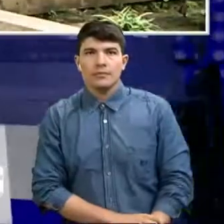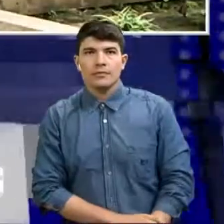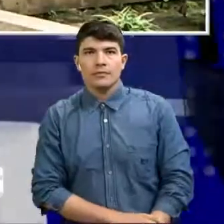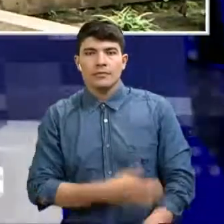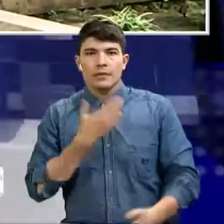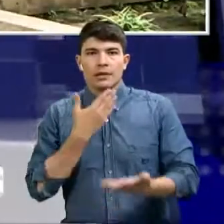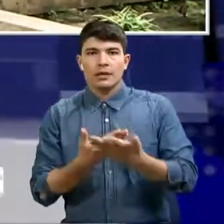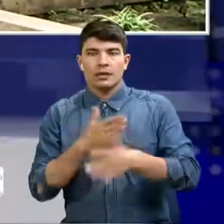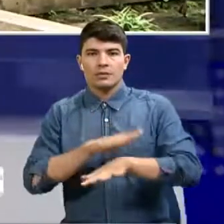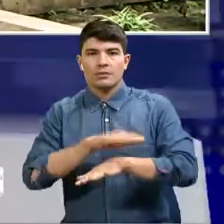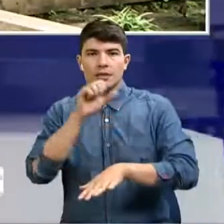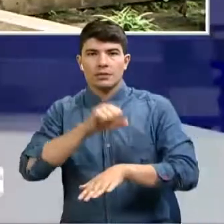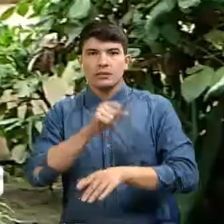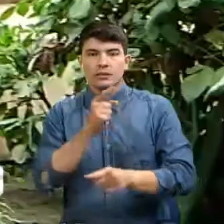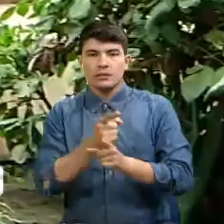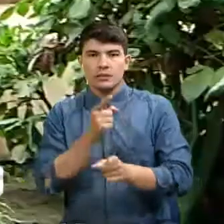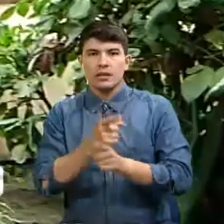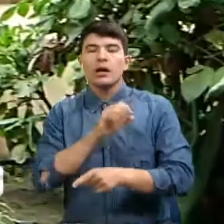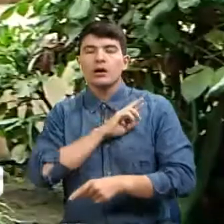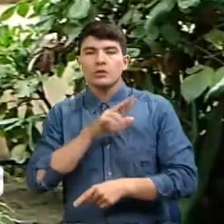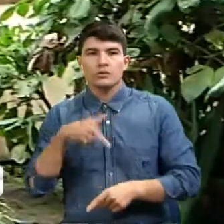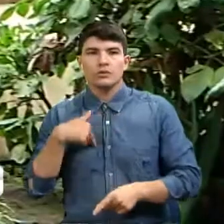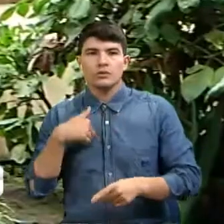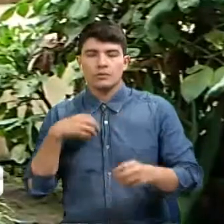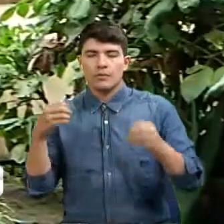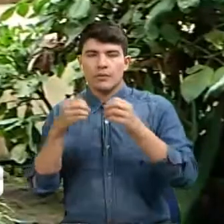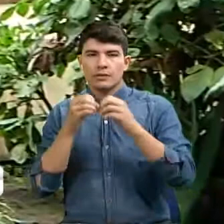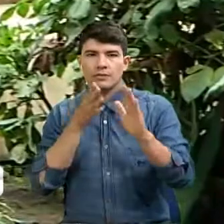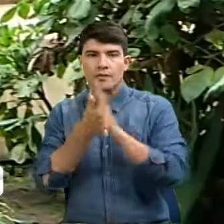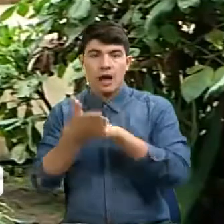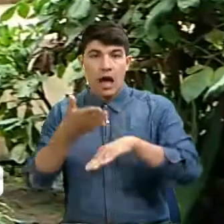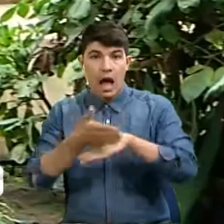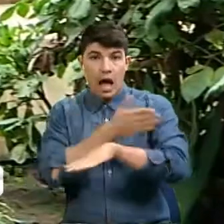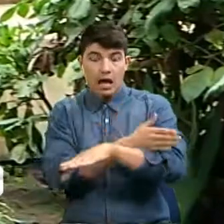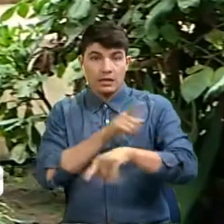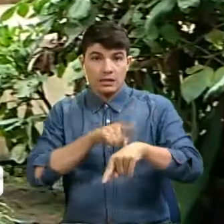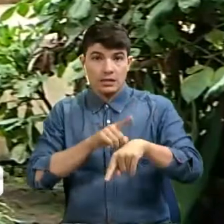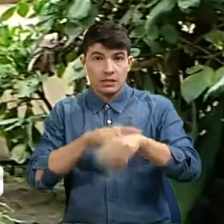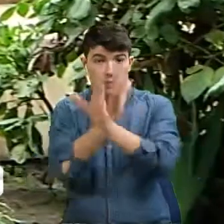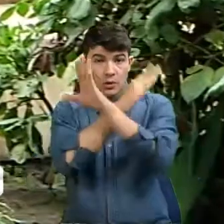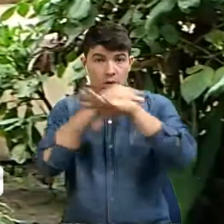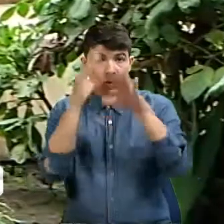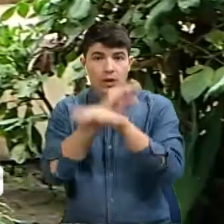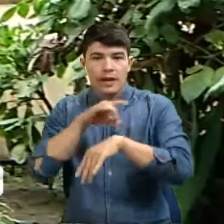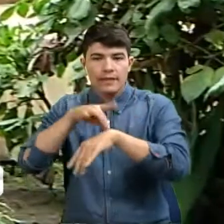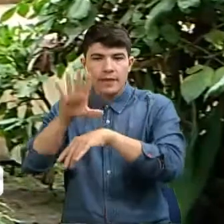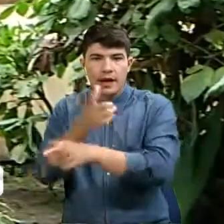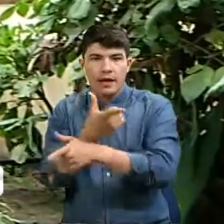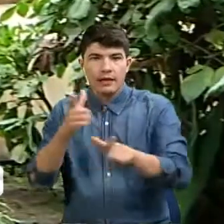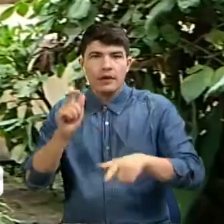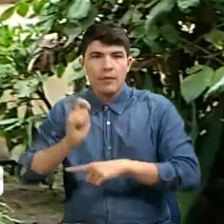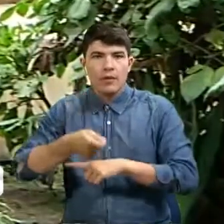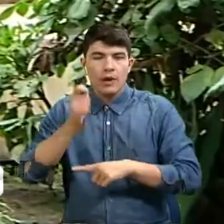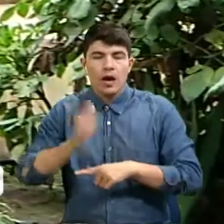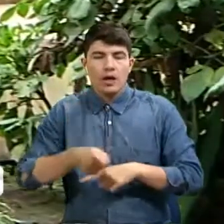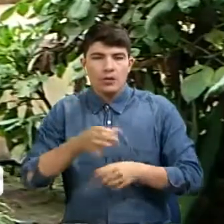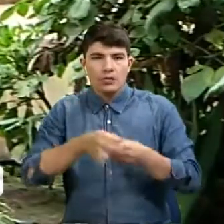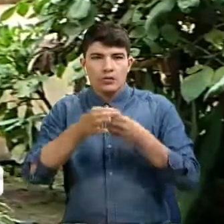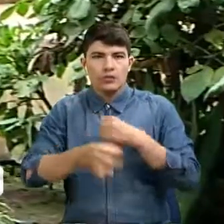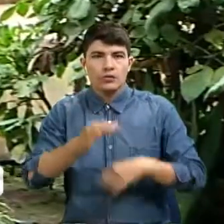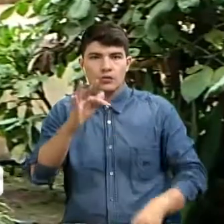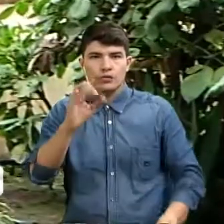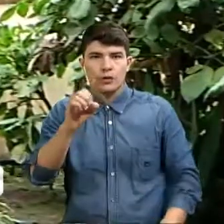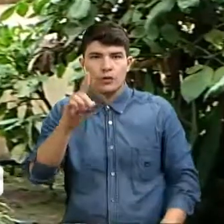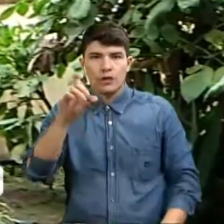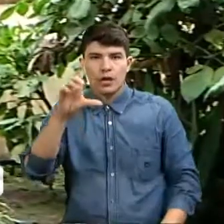gracias buenas tardes de nuevo para usted y para los televidentes en horas de la noche se conoció que fue dejado en libertad del abogado toledano carlos omar delgado